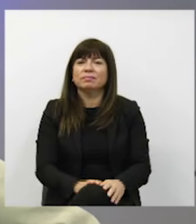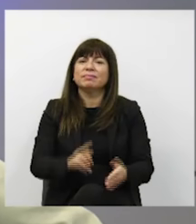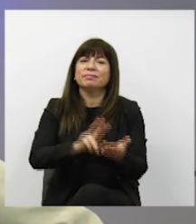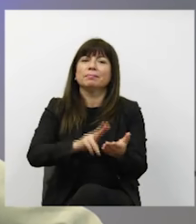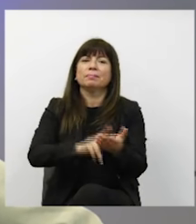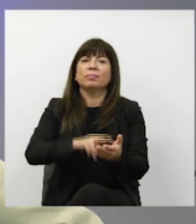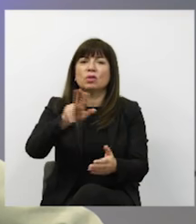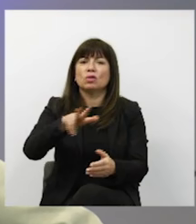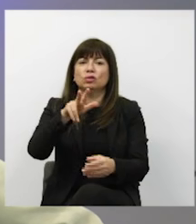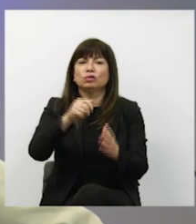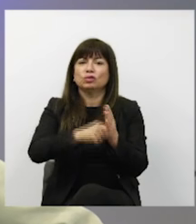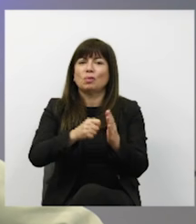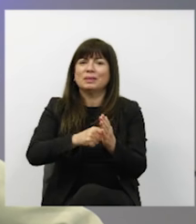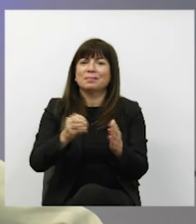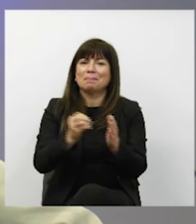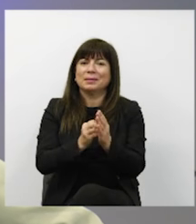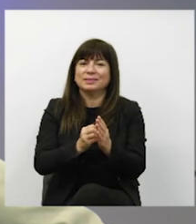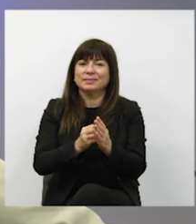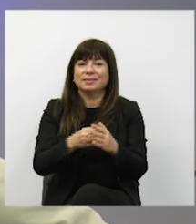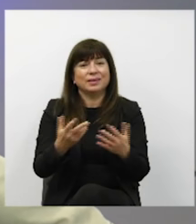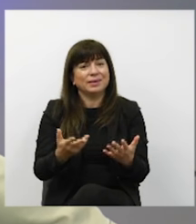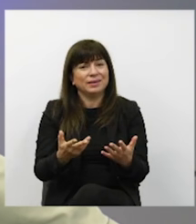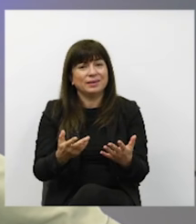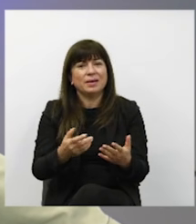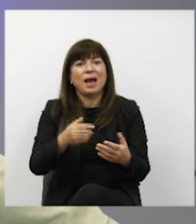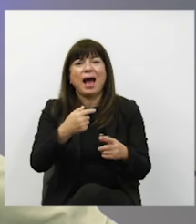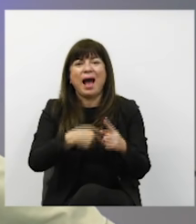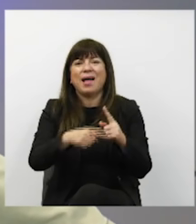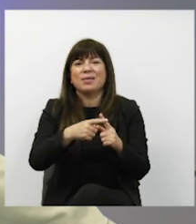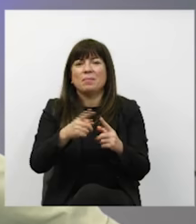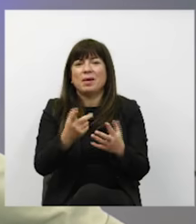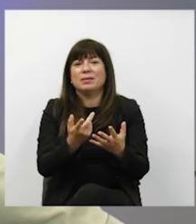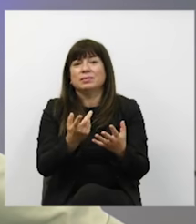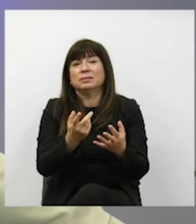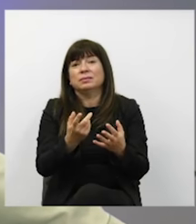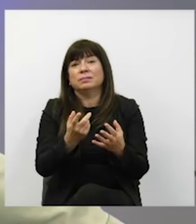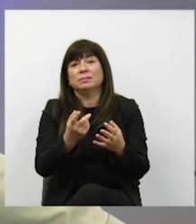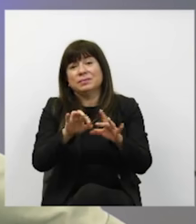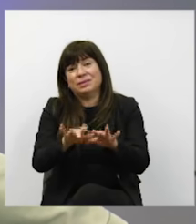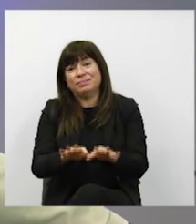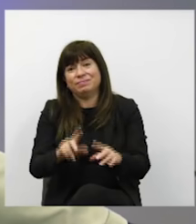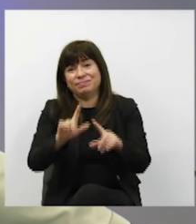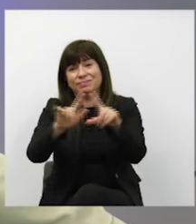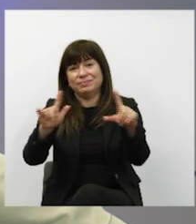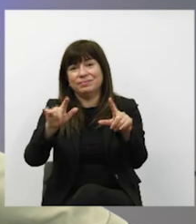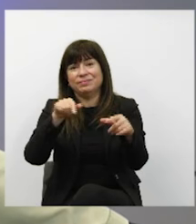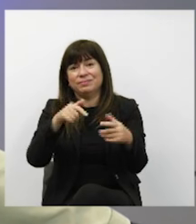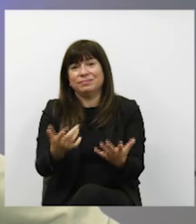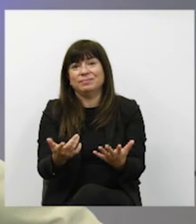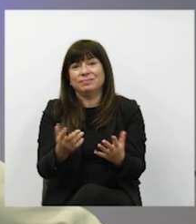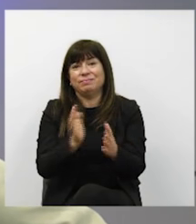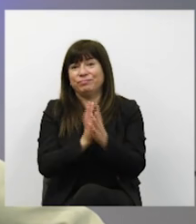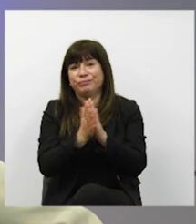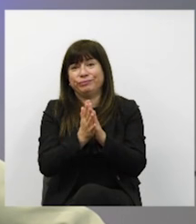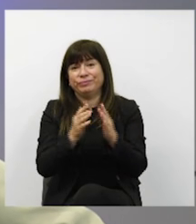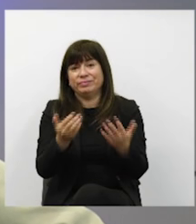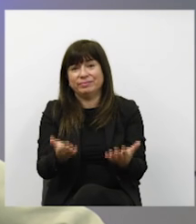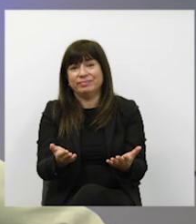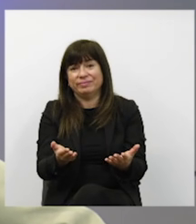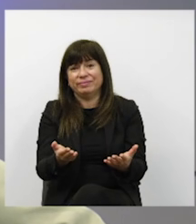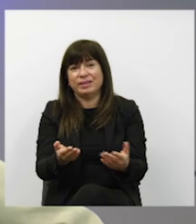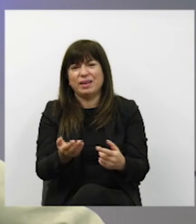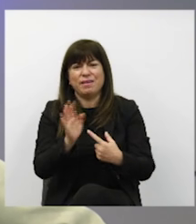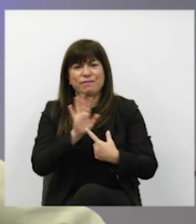más. Y tendencias que, insisto, esto del trabajo a distancia, de todas estas cosas que están ocurriendo hoy día de sopetón,